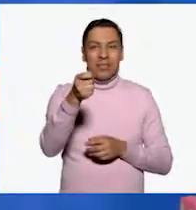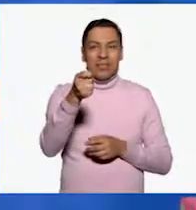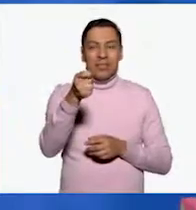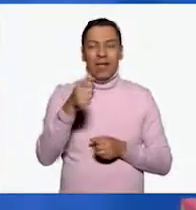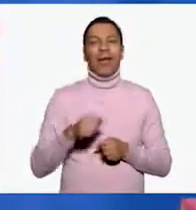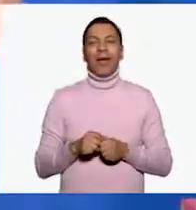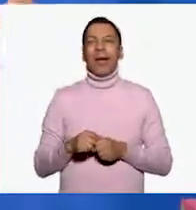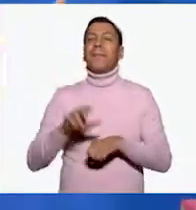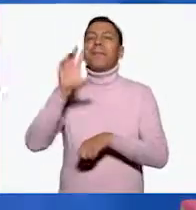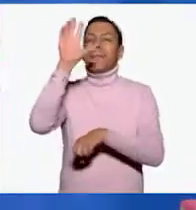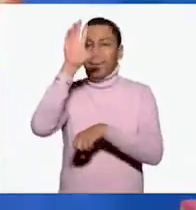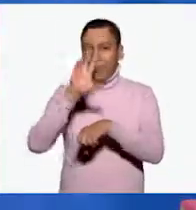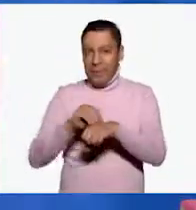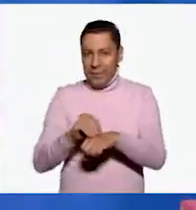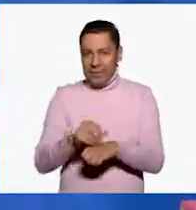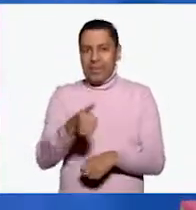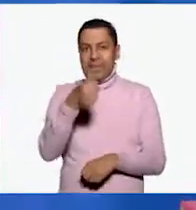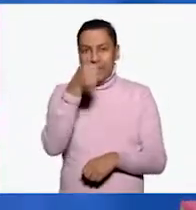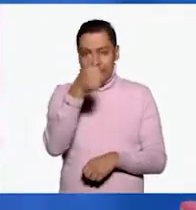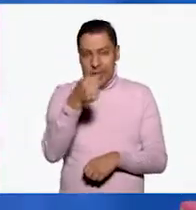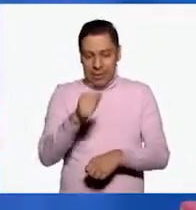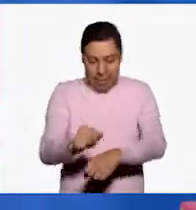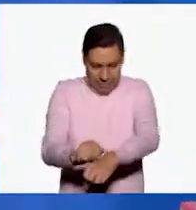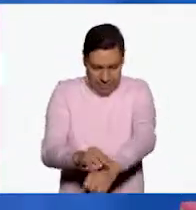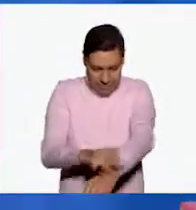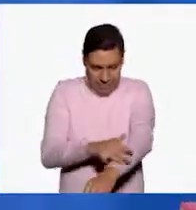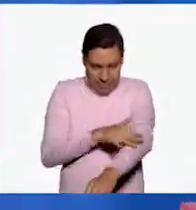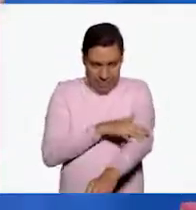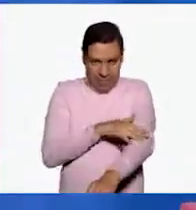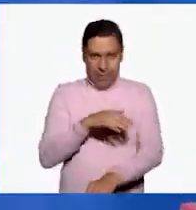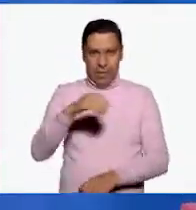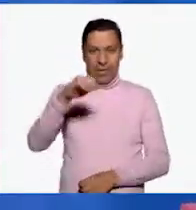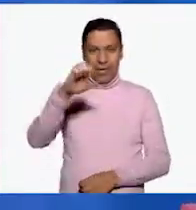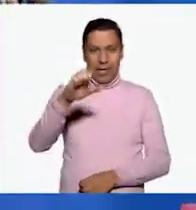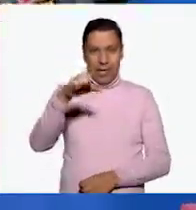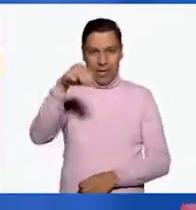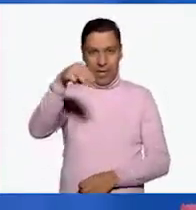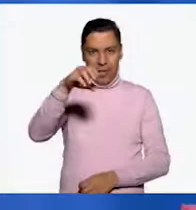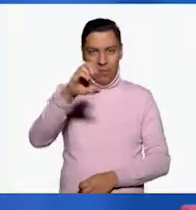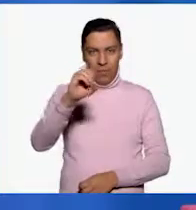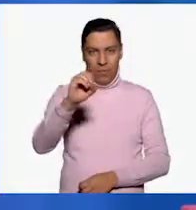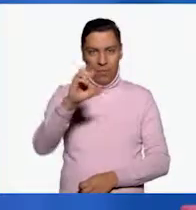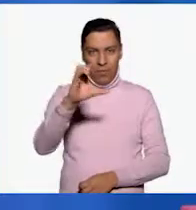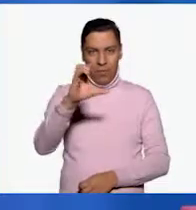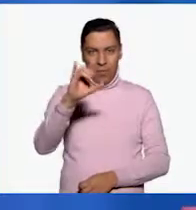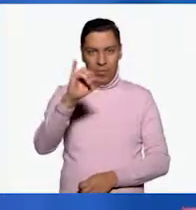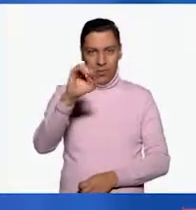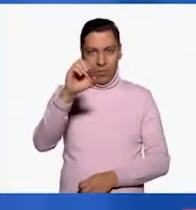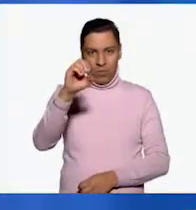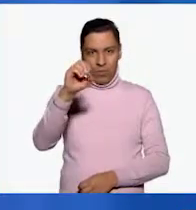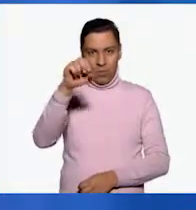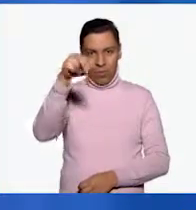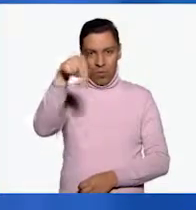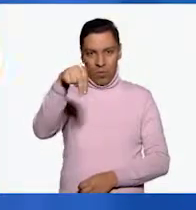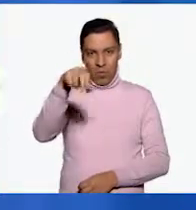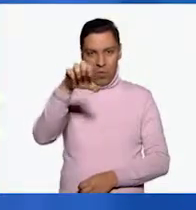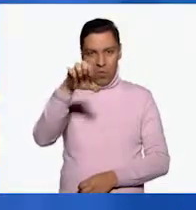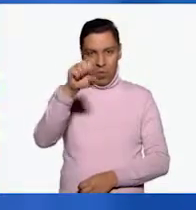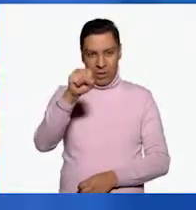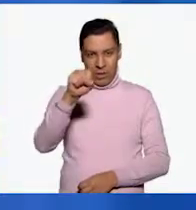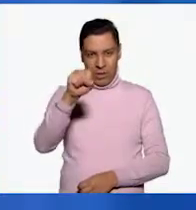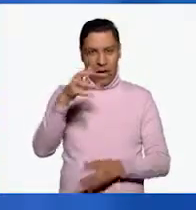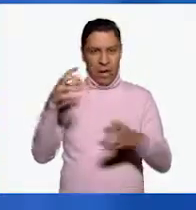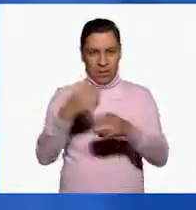que comencemos con las 6 emociones que veremos en esta clase. Ajá. Y a lo largo de todo nuestro curso, para que ustedes las